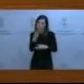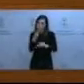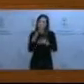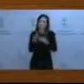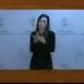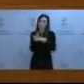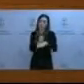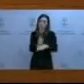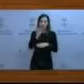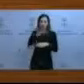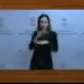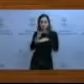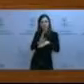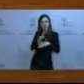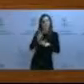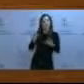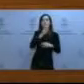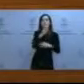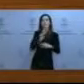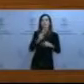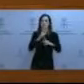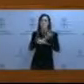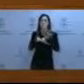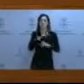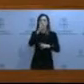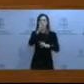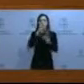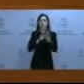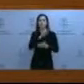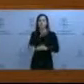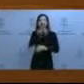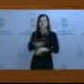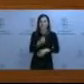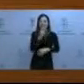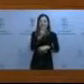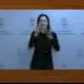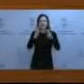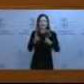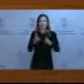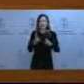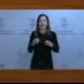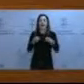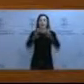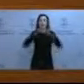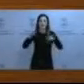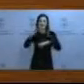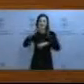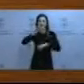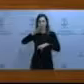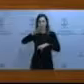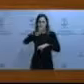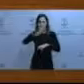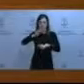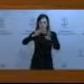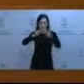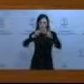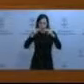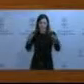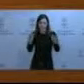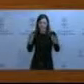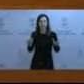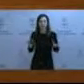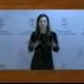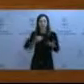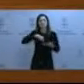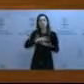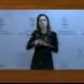2015 y se refiere a la trama Alcábel, a la empresa pública del GITPA, como ustedes lo quieren llamar, ¿no? Y en ella pedíamos